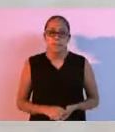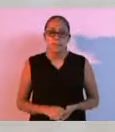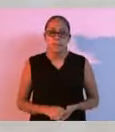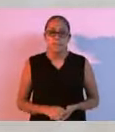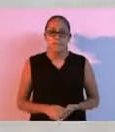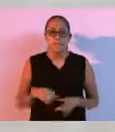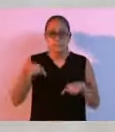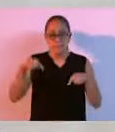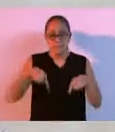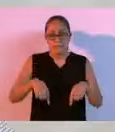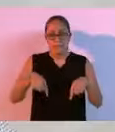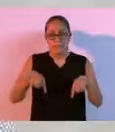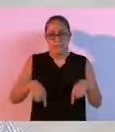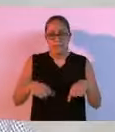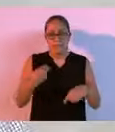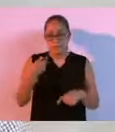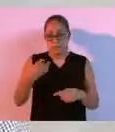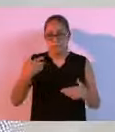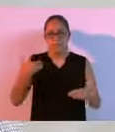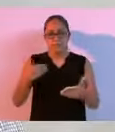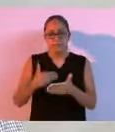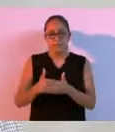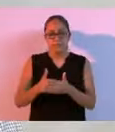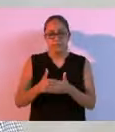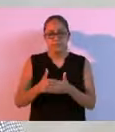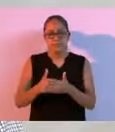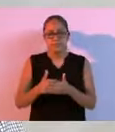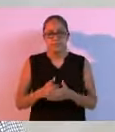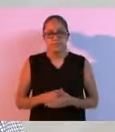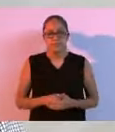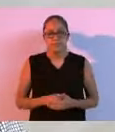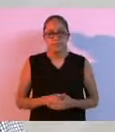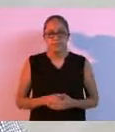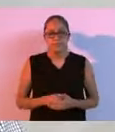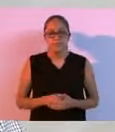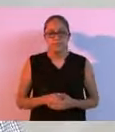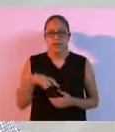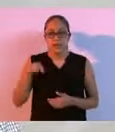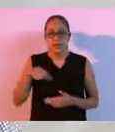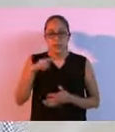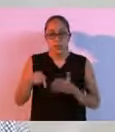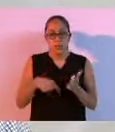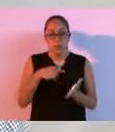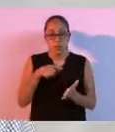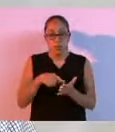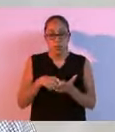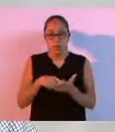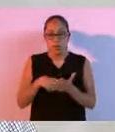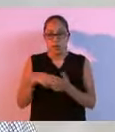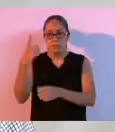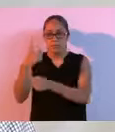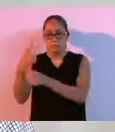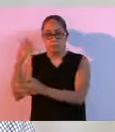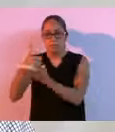Aquí prácticamente esta estación era el punto de entrada después de la Ciudad de México.